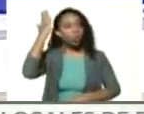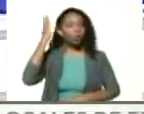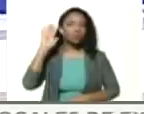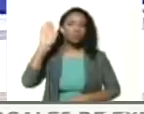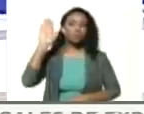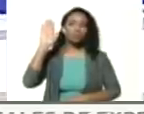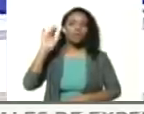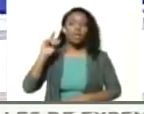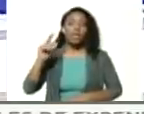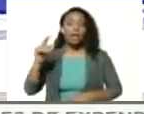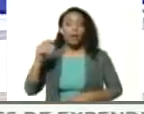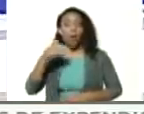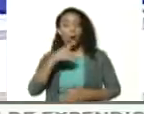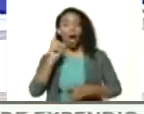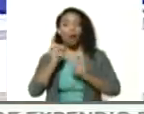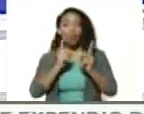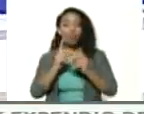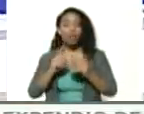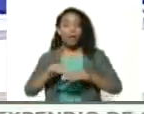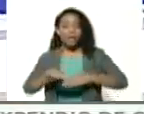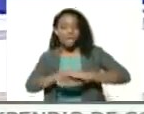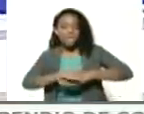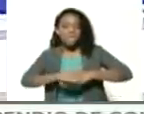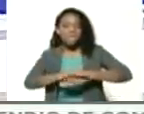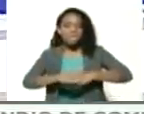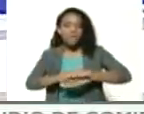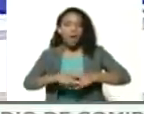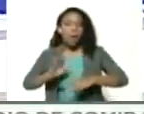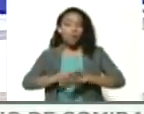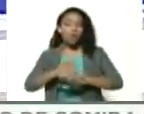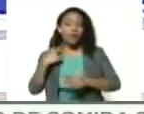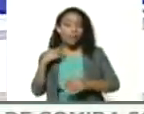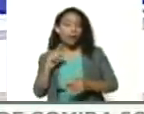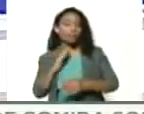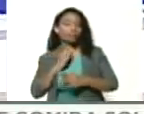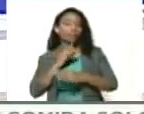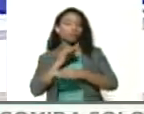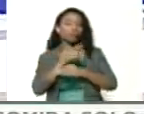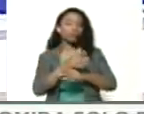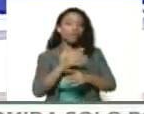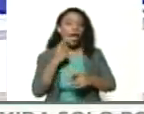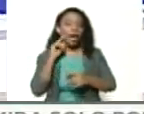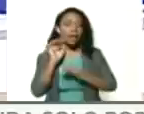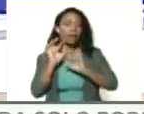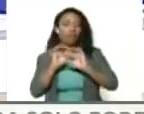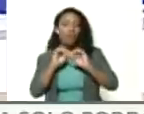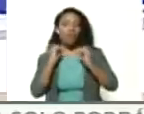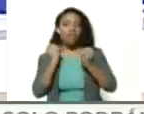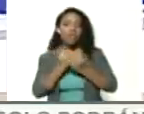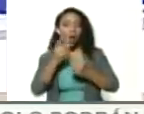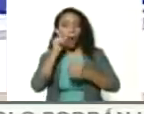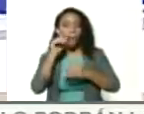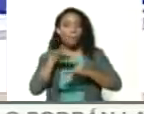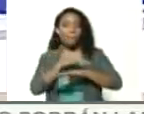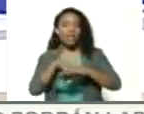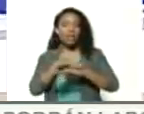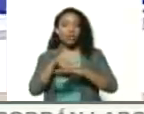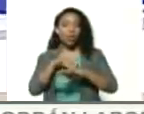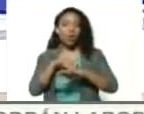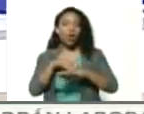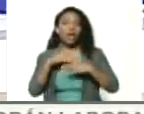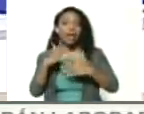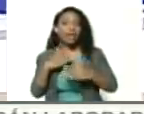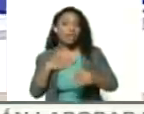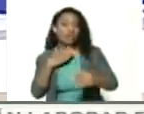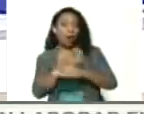soldados estaban puliendo las armas porque se iban a presentar en la sala del Consejo de Ministros e